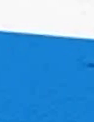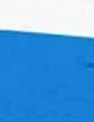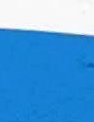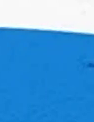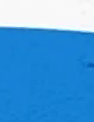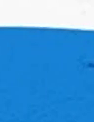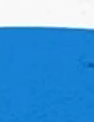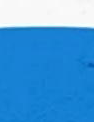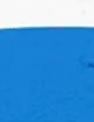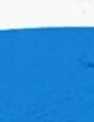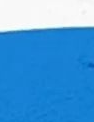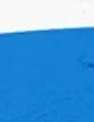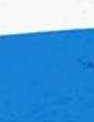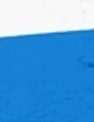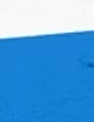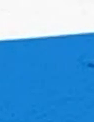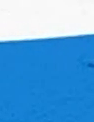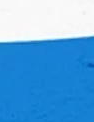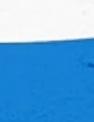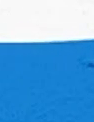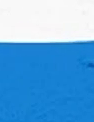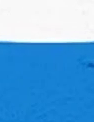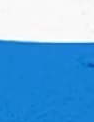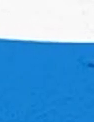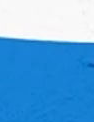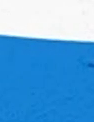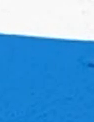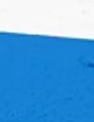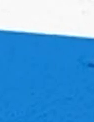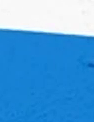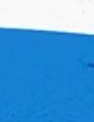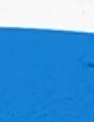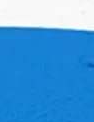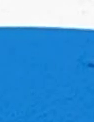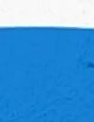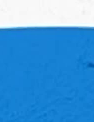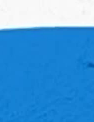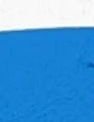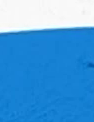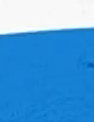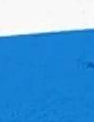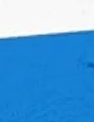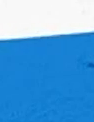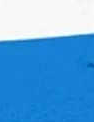la confianza de cumplir tus sueños. Bienvenidos al sorteo Loto.